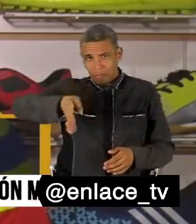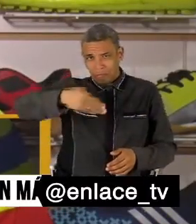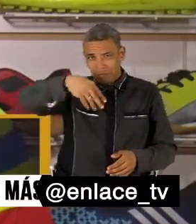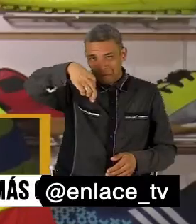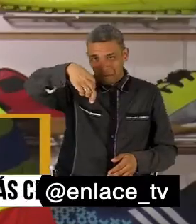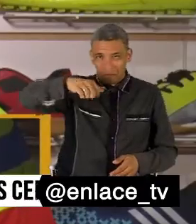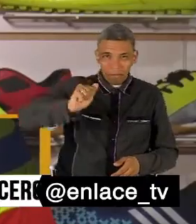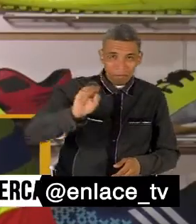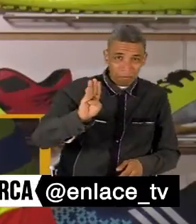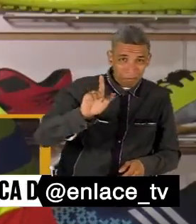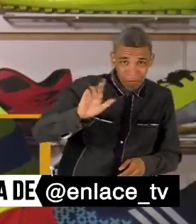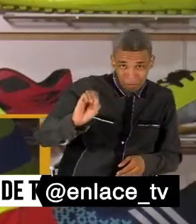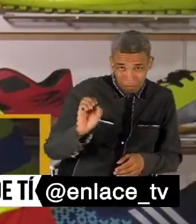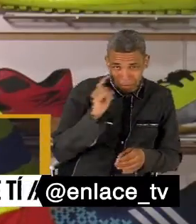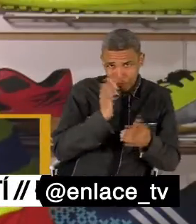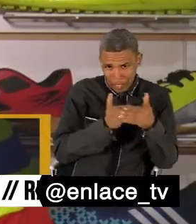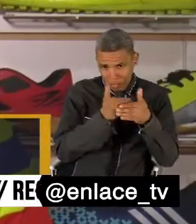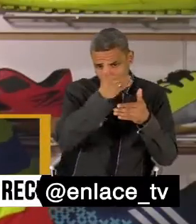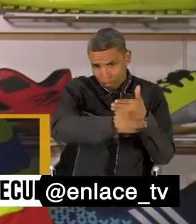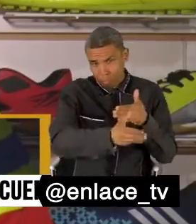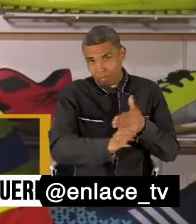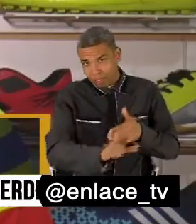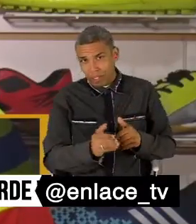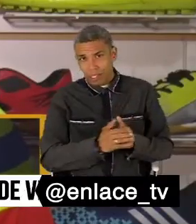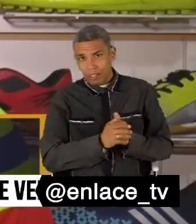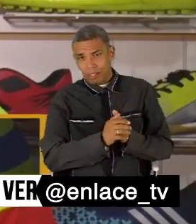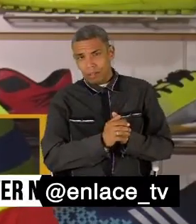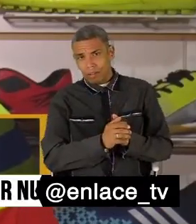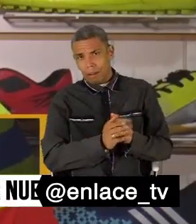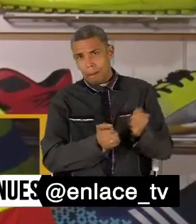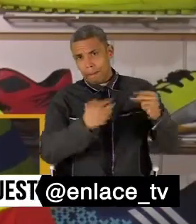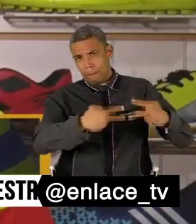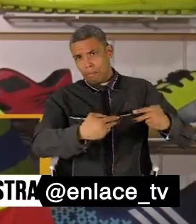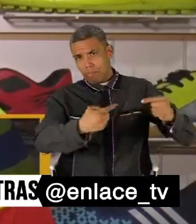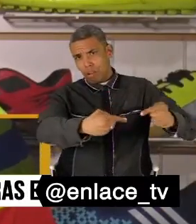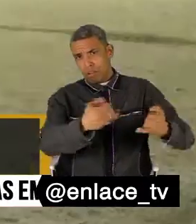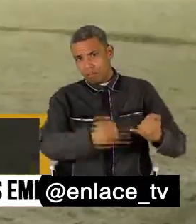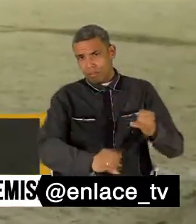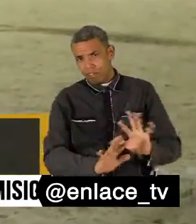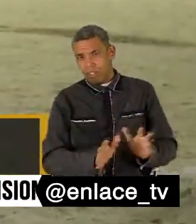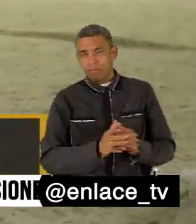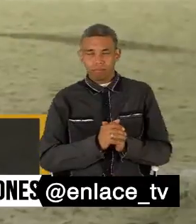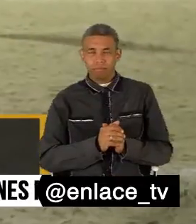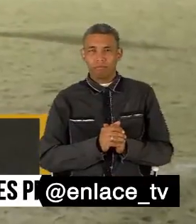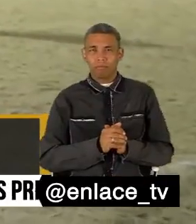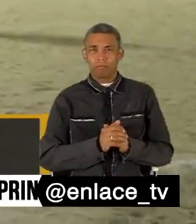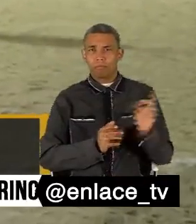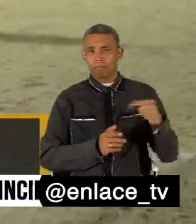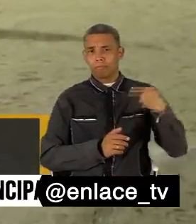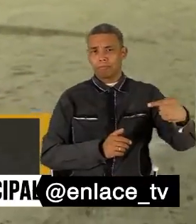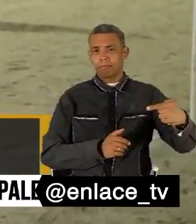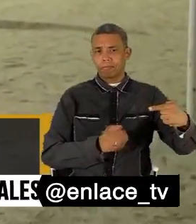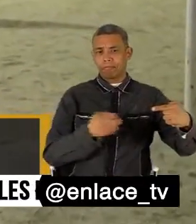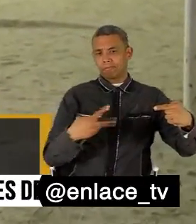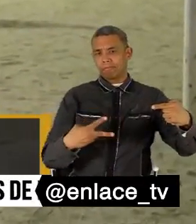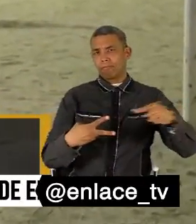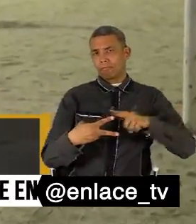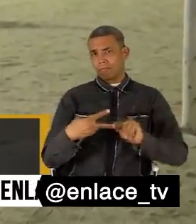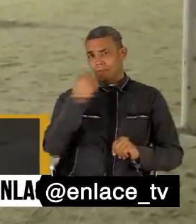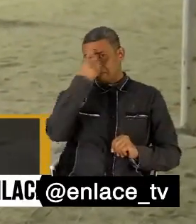directamente y estaba esperando pues ya el equipo para jugar la final, Dios mediante, que puede ser el próximo